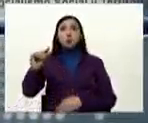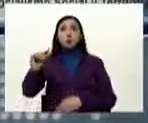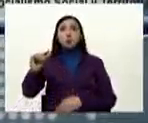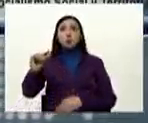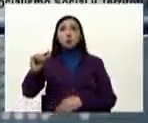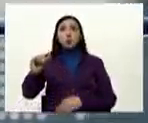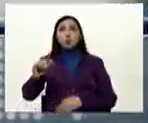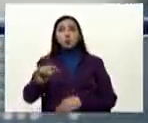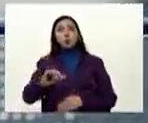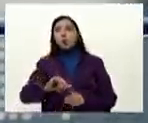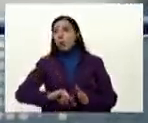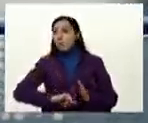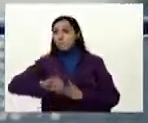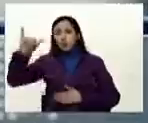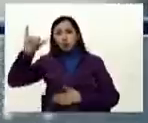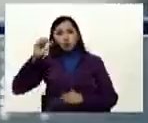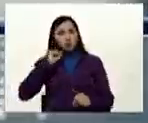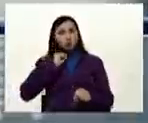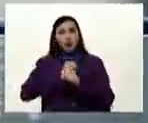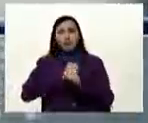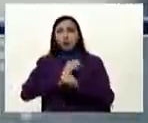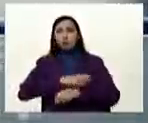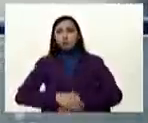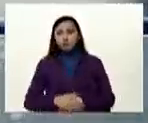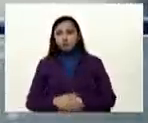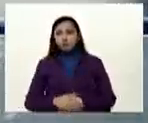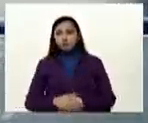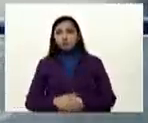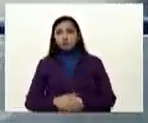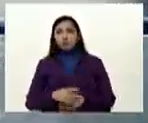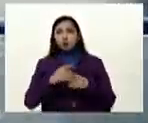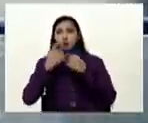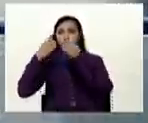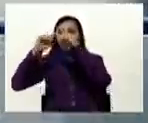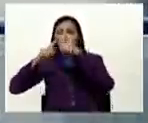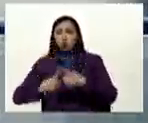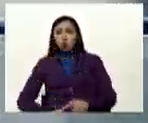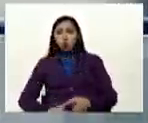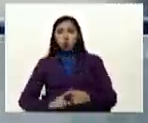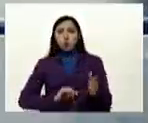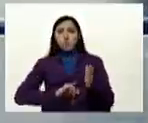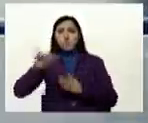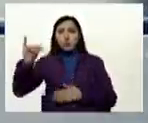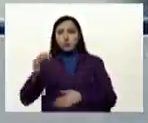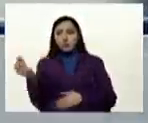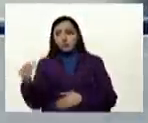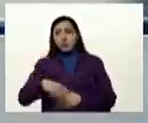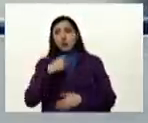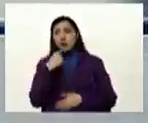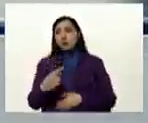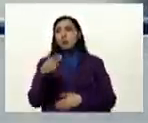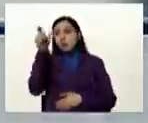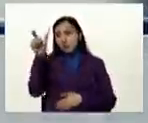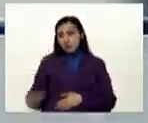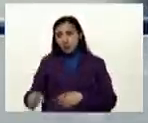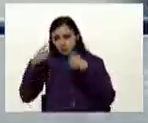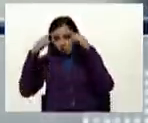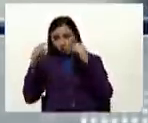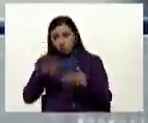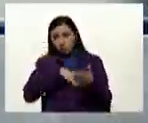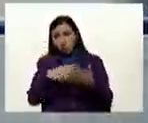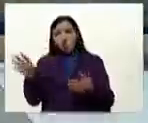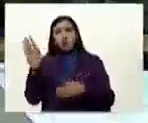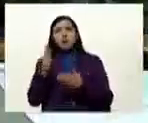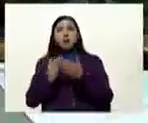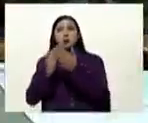hace máximo, máximo, máximo, máximo. La suma de los mínimos nos da el máximo, diría un matemático, ¿verdad? Vamos a ver cómo esto